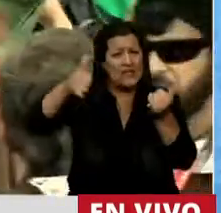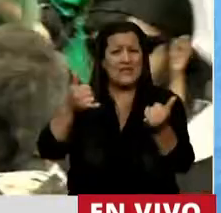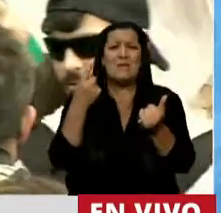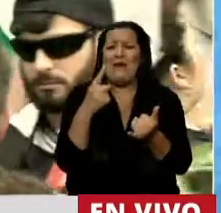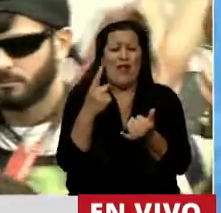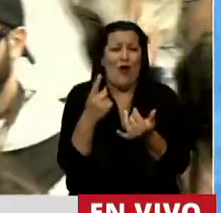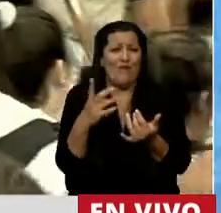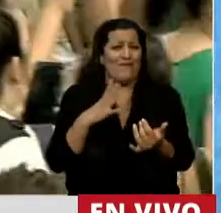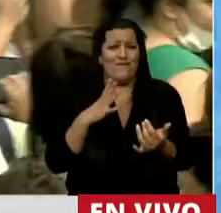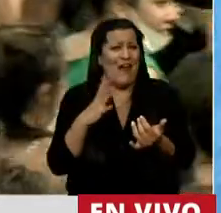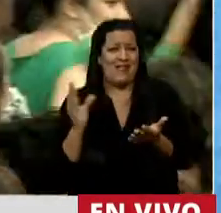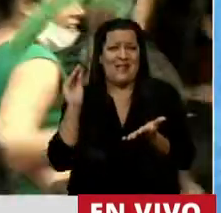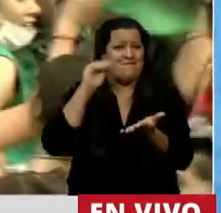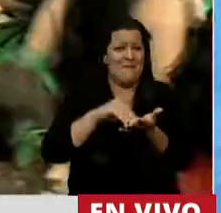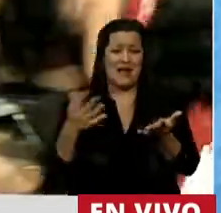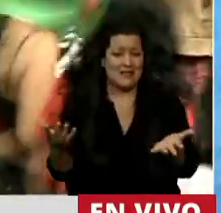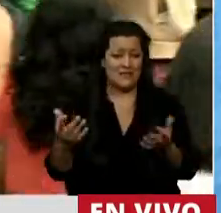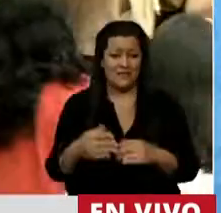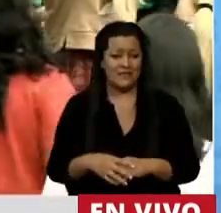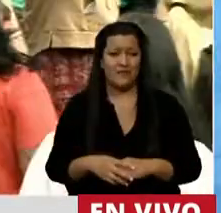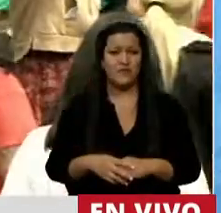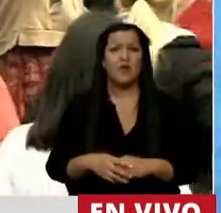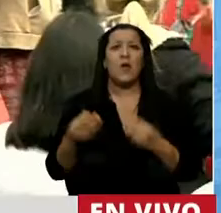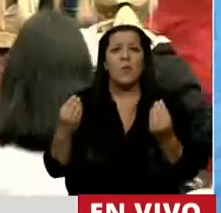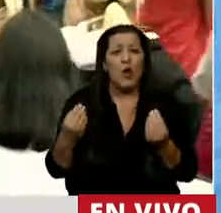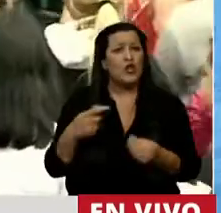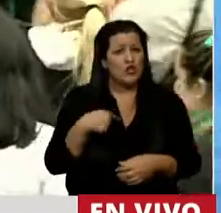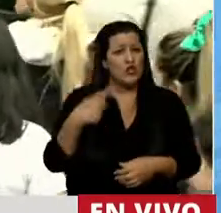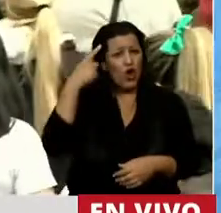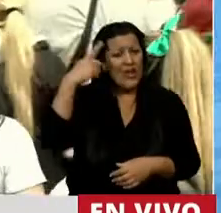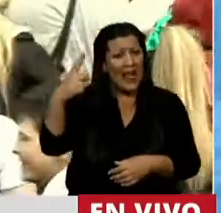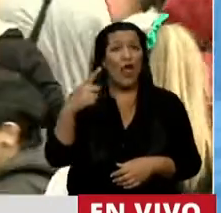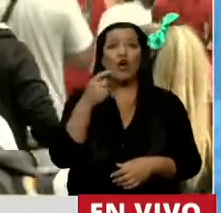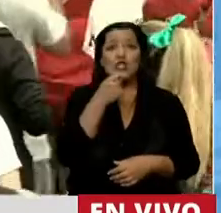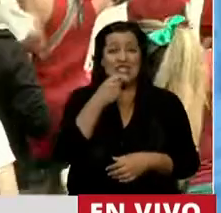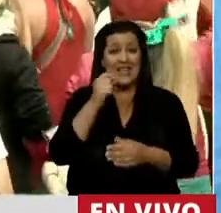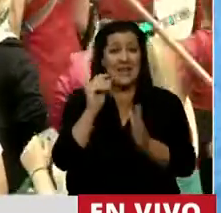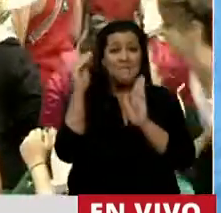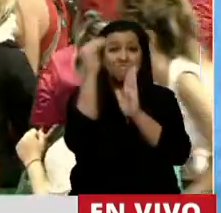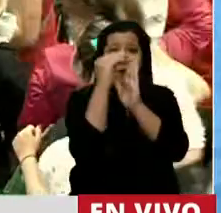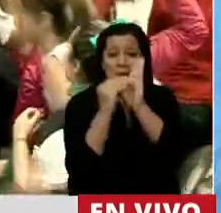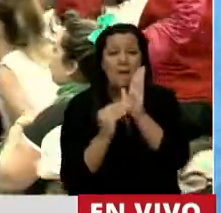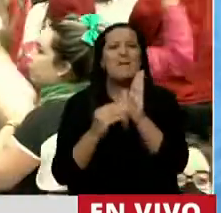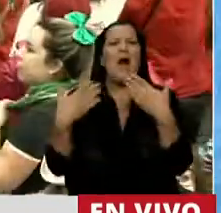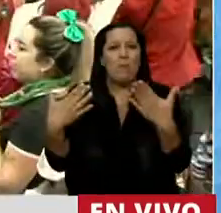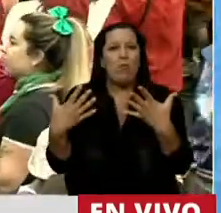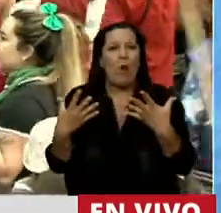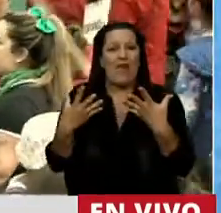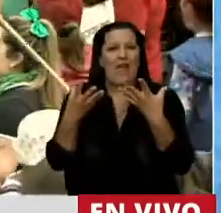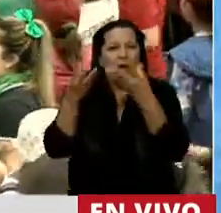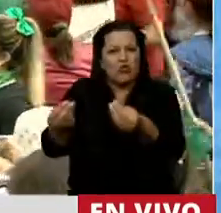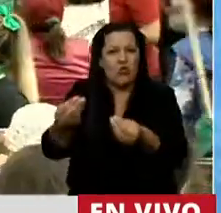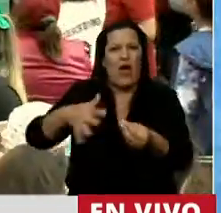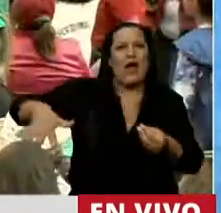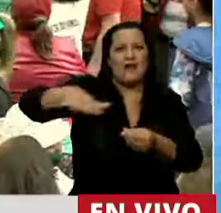mínimas, realmente no merecen mencionarse. Porque realmente creo que hubieran fortalecido la atención de las mujeres en situación de vulnerabilidad